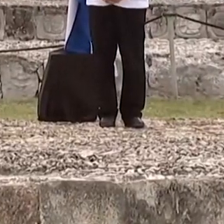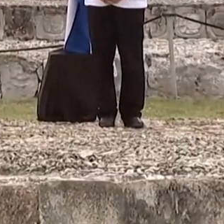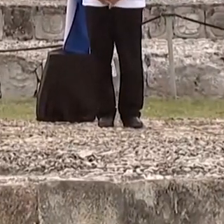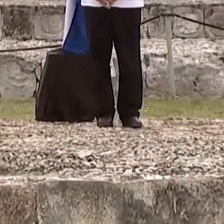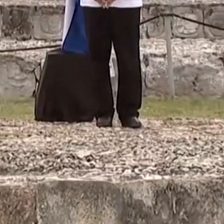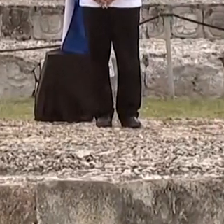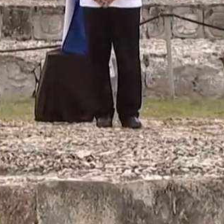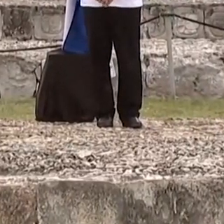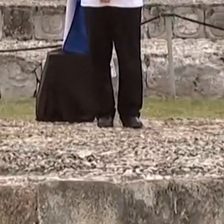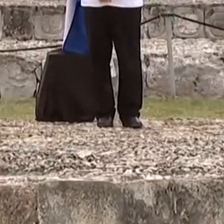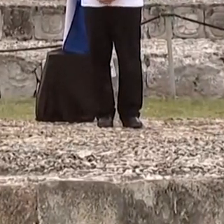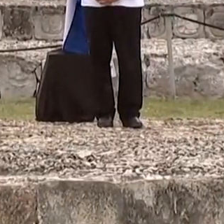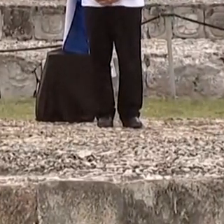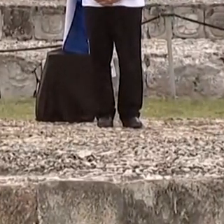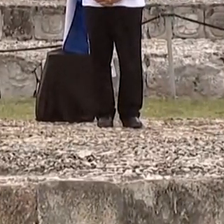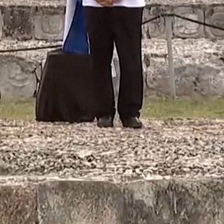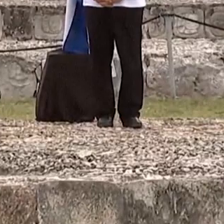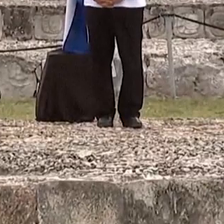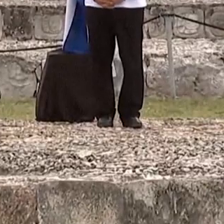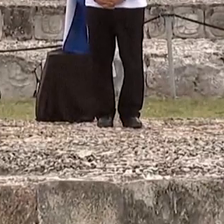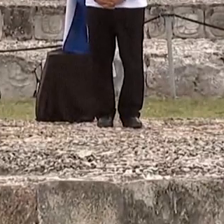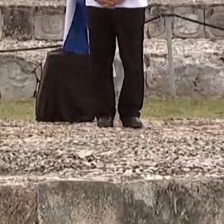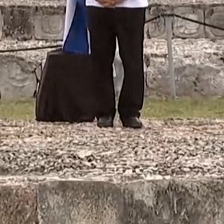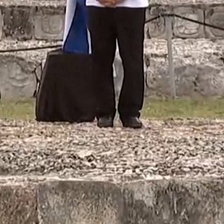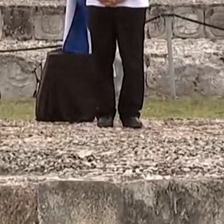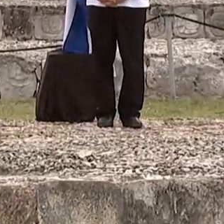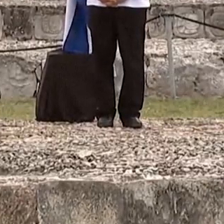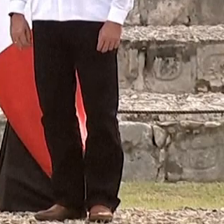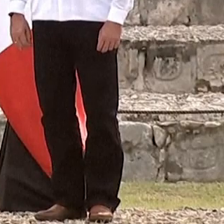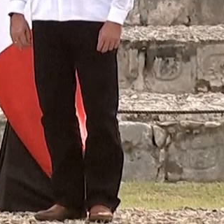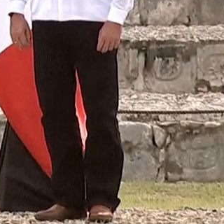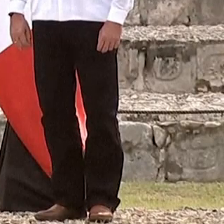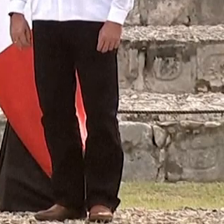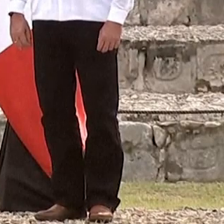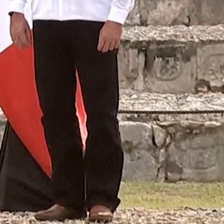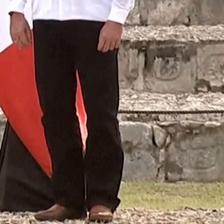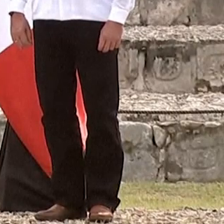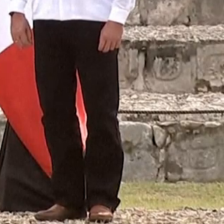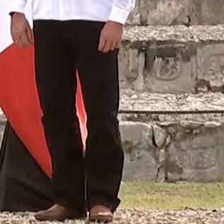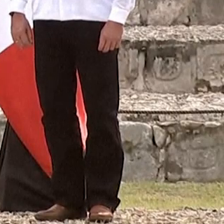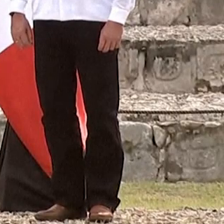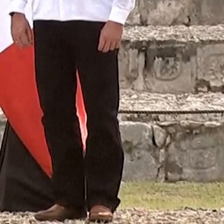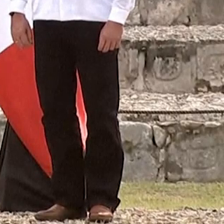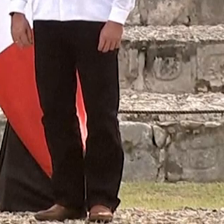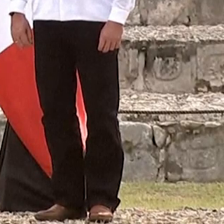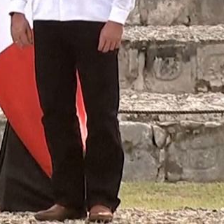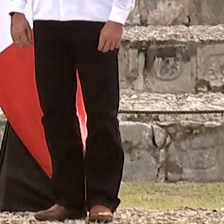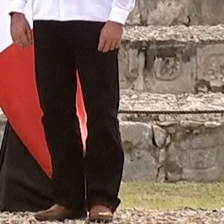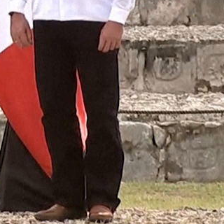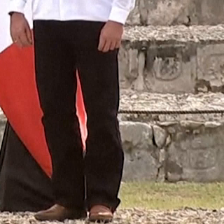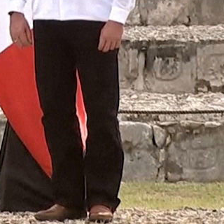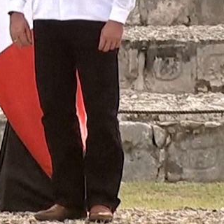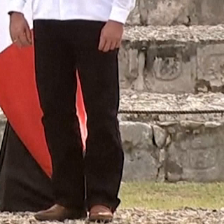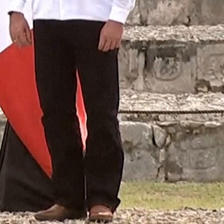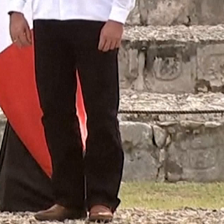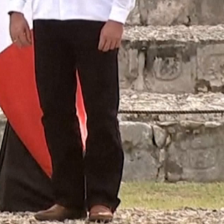López Obrador ha expresado su apoyo a Cuba en reiteradas ocasiones decidió no asistir a la Cumbre de las Américas de junio en